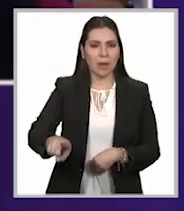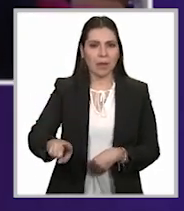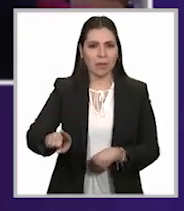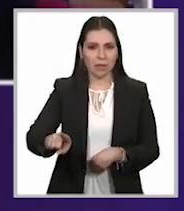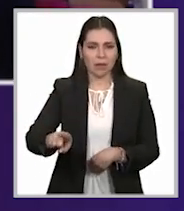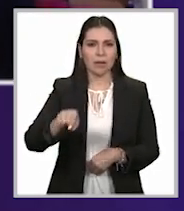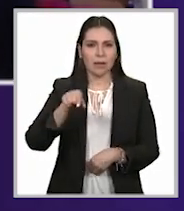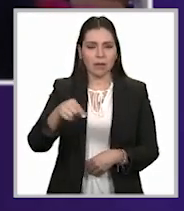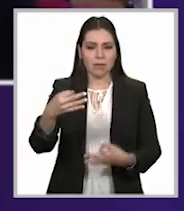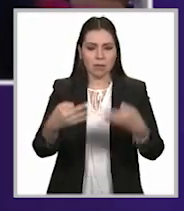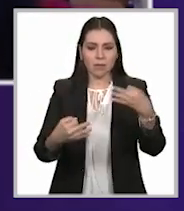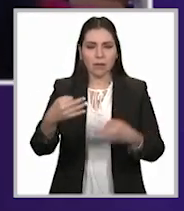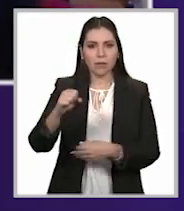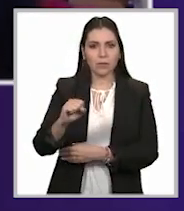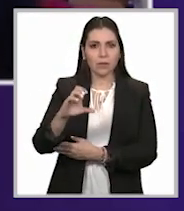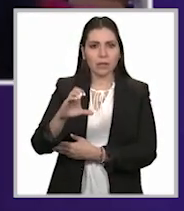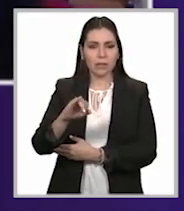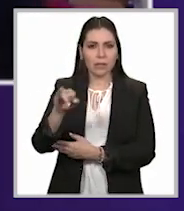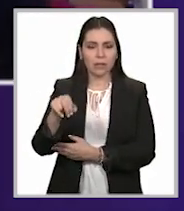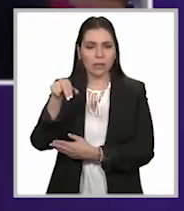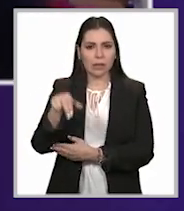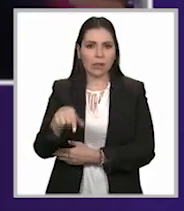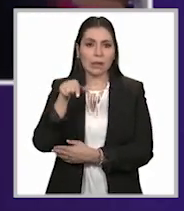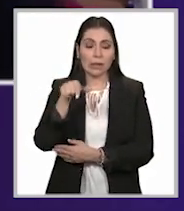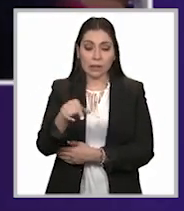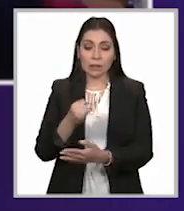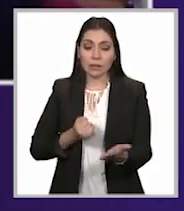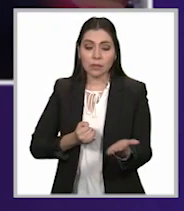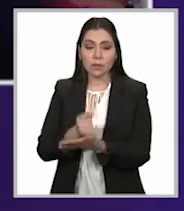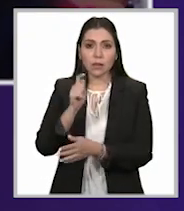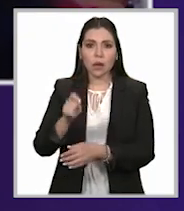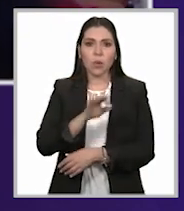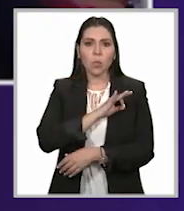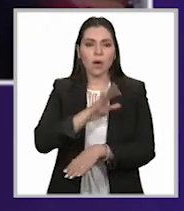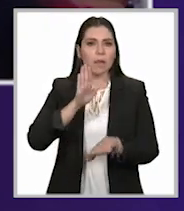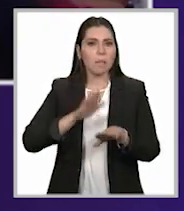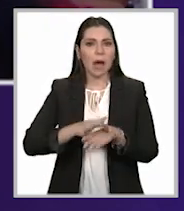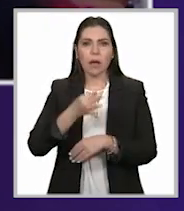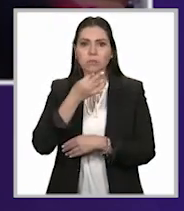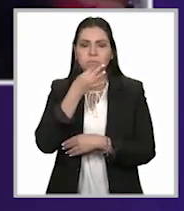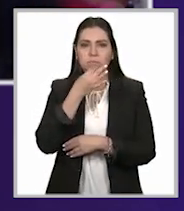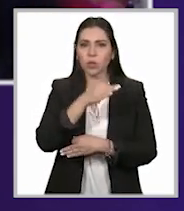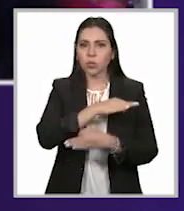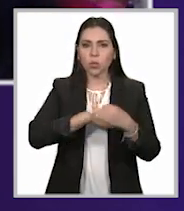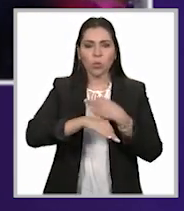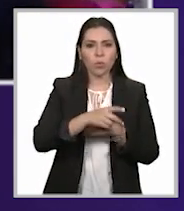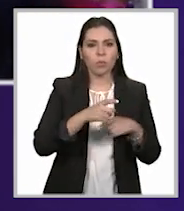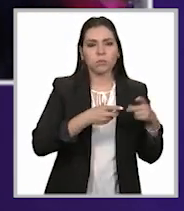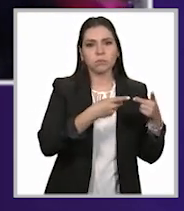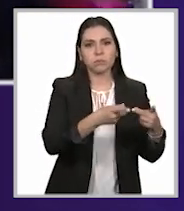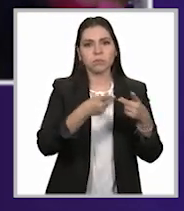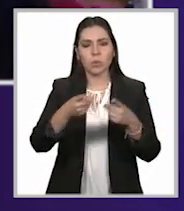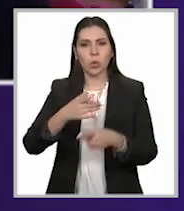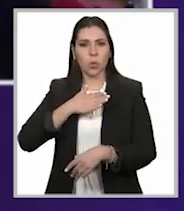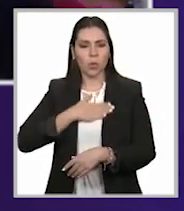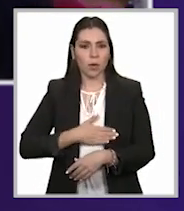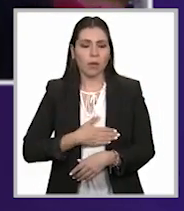dictada por la Suprema Corte de Justicia de la Nación llegue de forma más rápida a todos, a